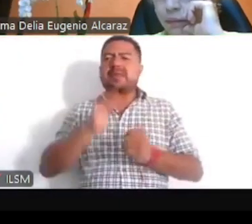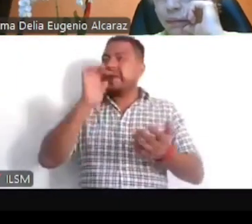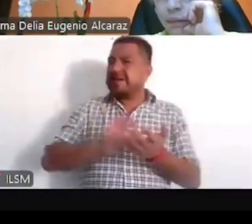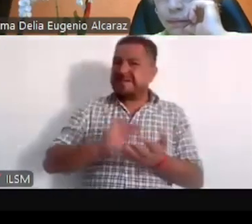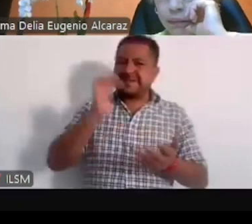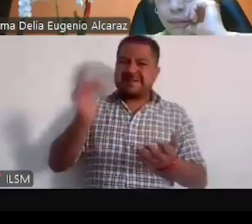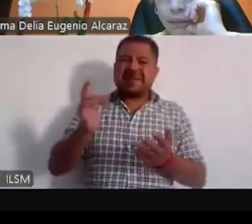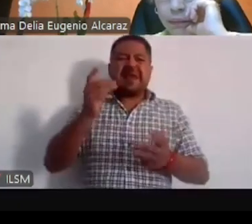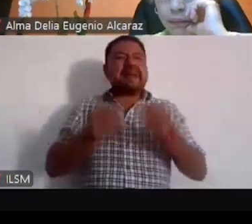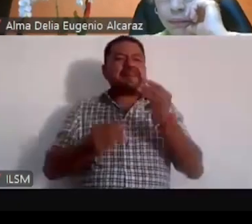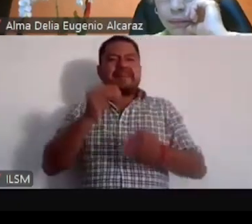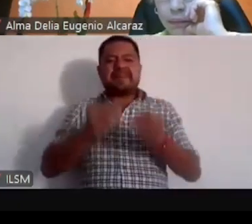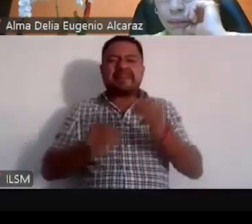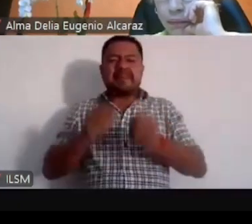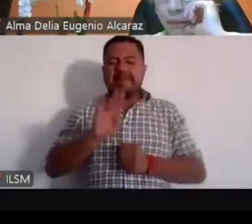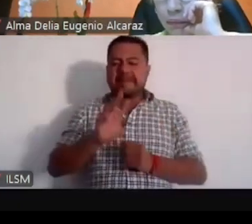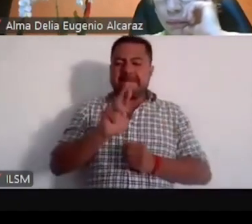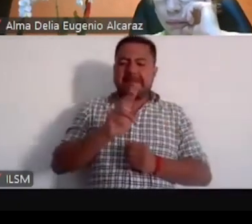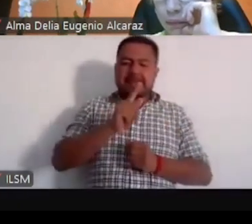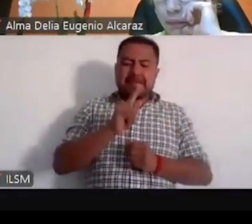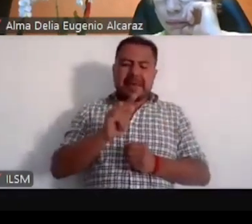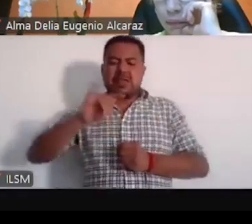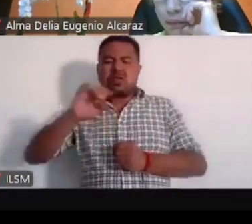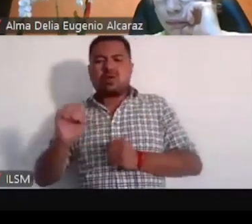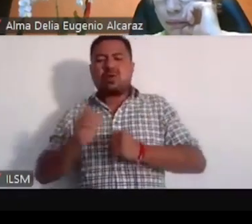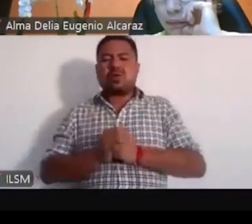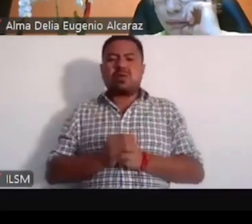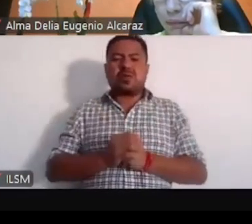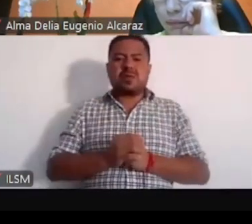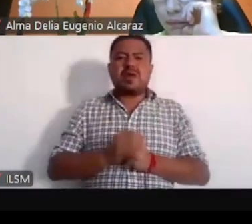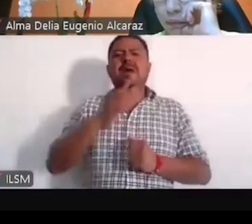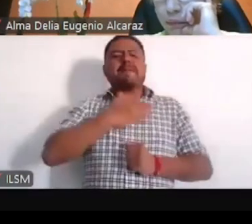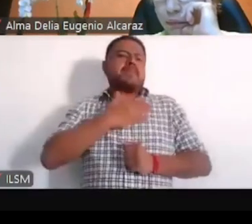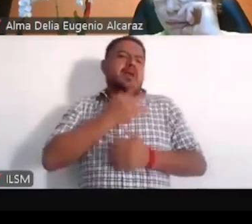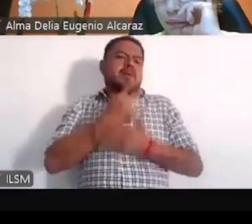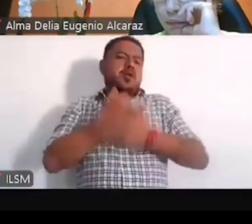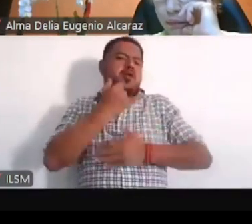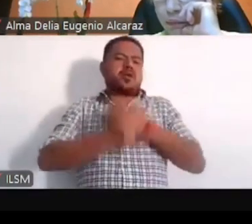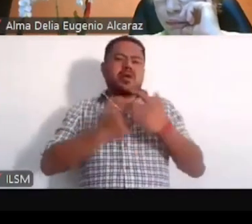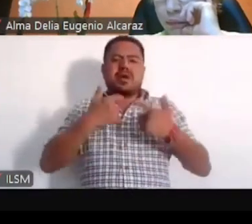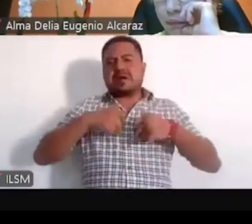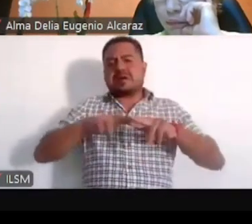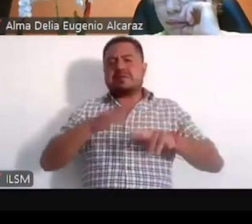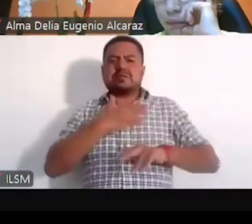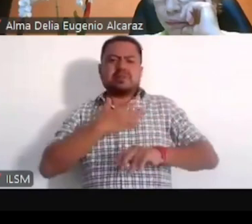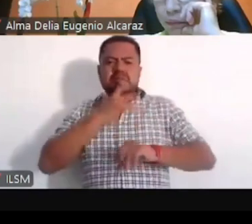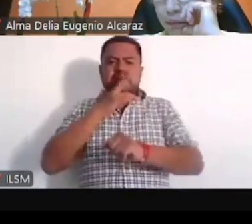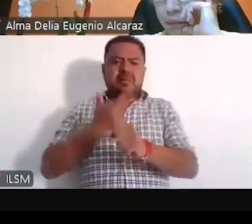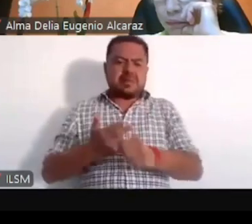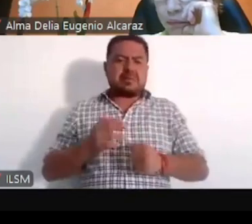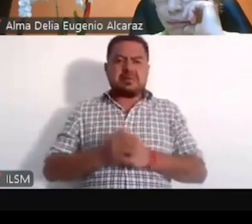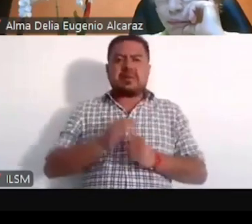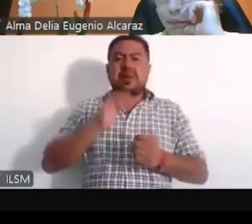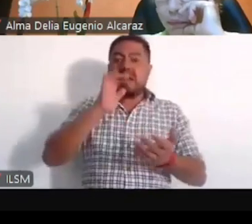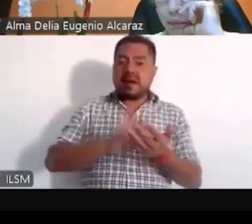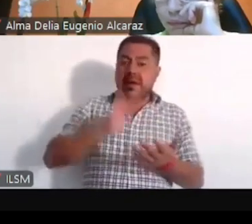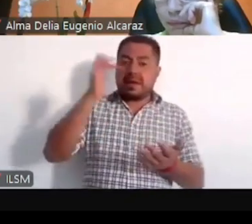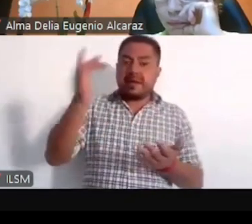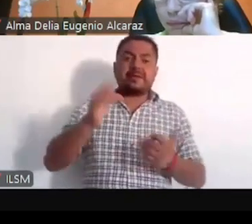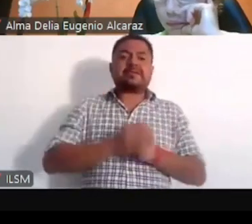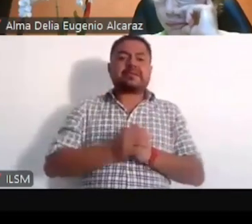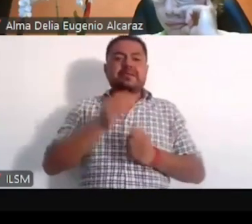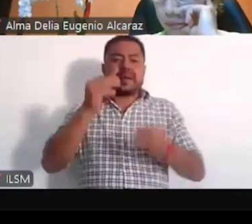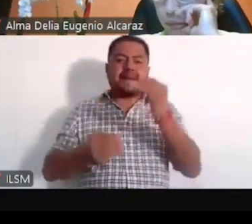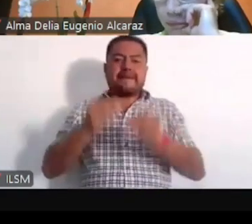magistrada magistrada ponente H Rosa Delgado Brito es mi proyecto Gracias magistrada